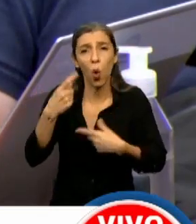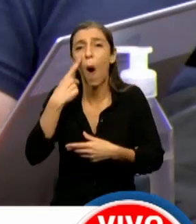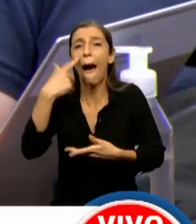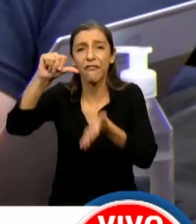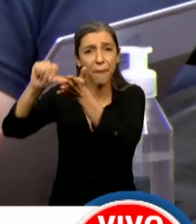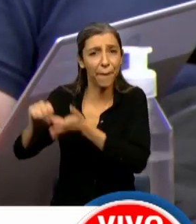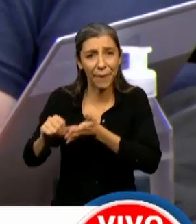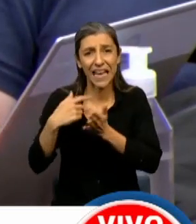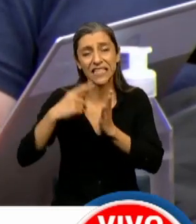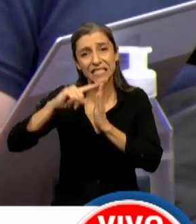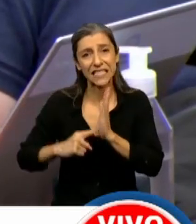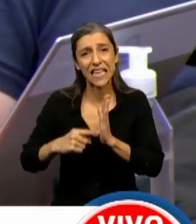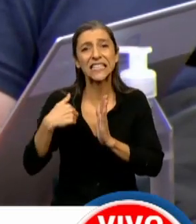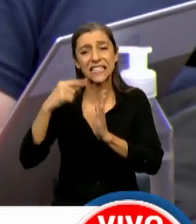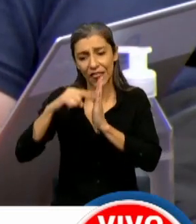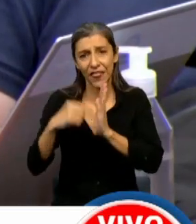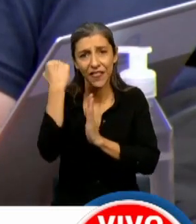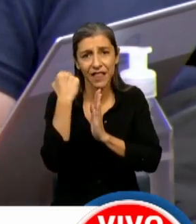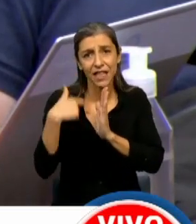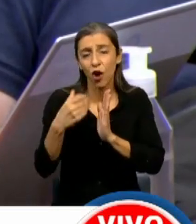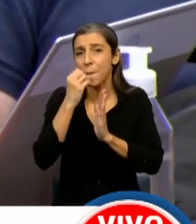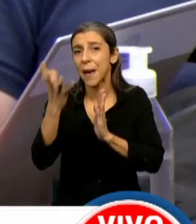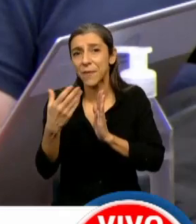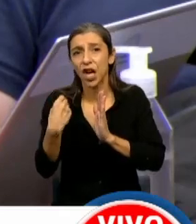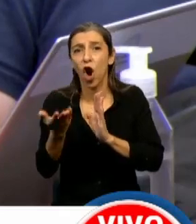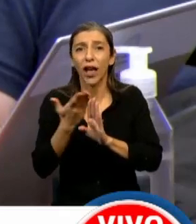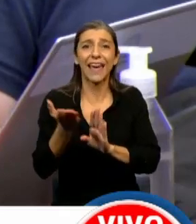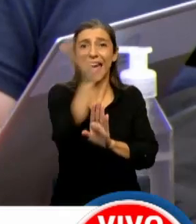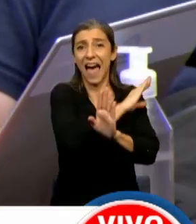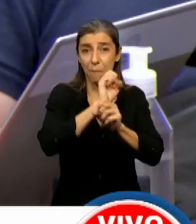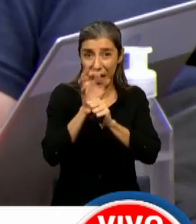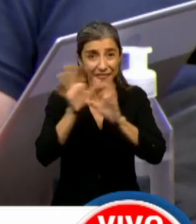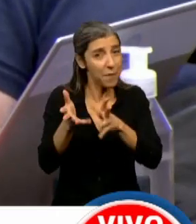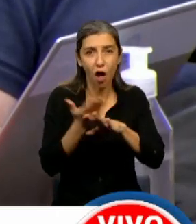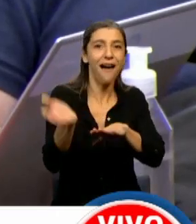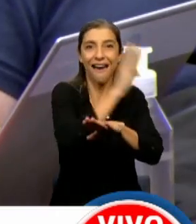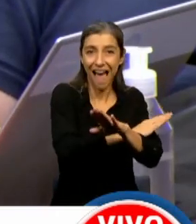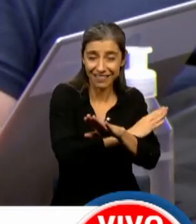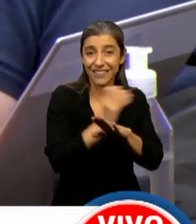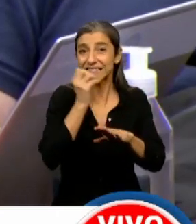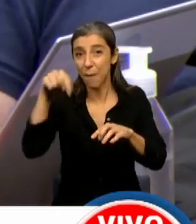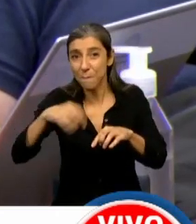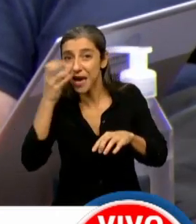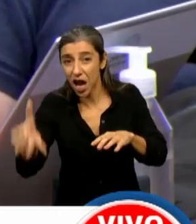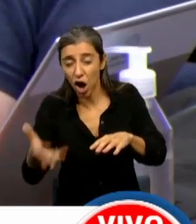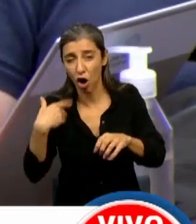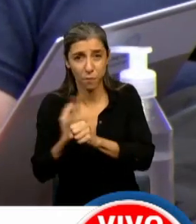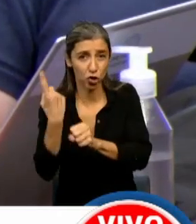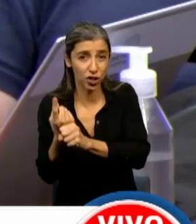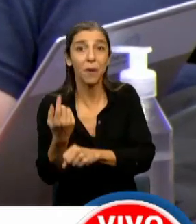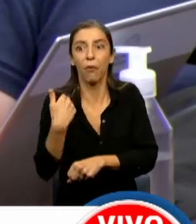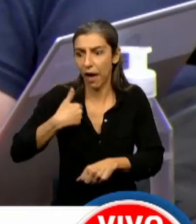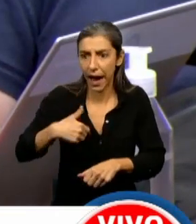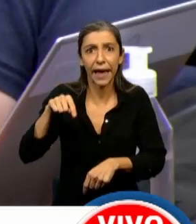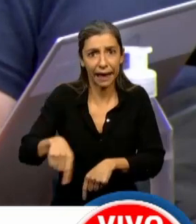indicadores previos al inicio de la pandemia. Y no van a encontrar ninguno porque la Argentina es uno de los pocos países del mundo que tuvo que enfrentar el desafío de reactivar